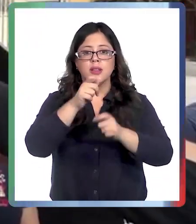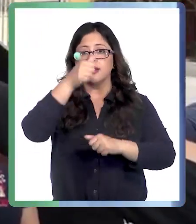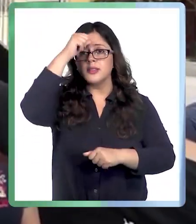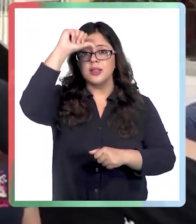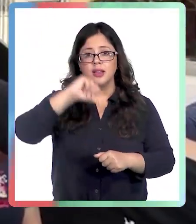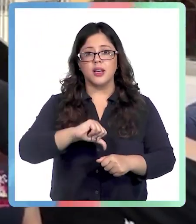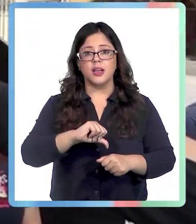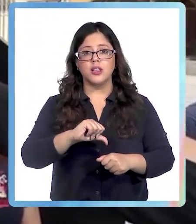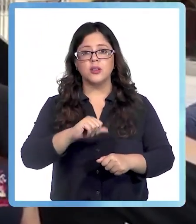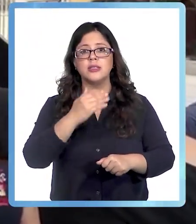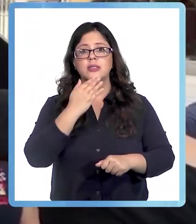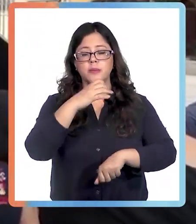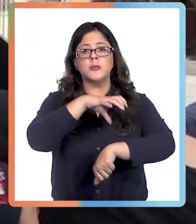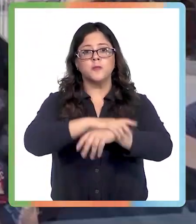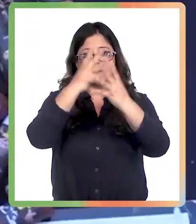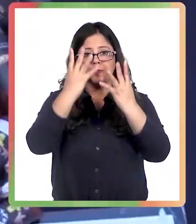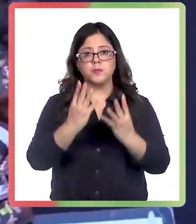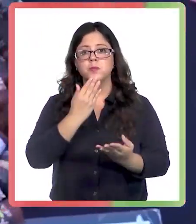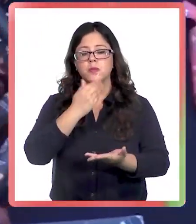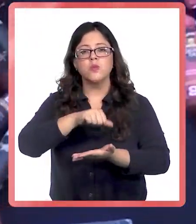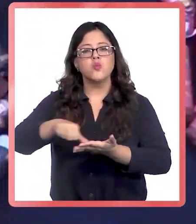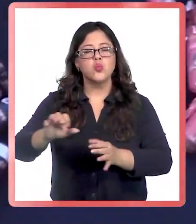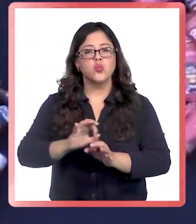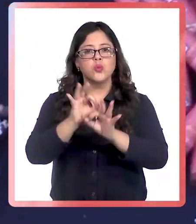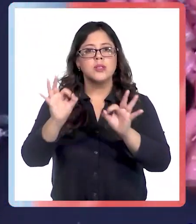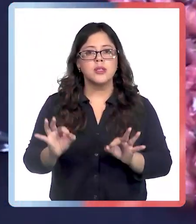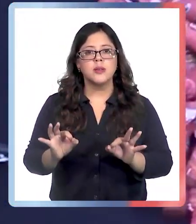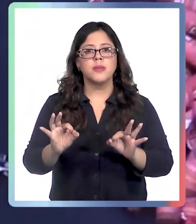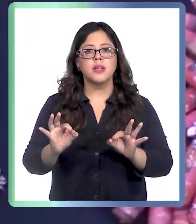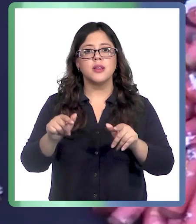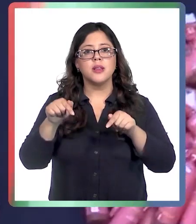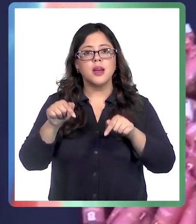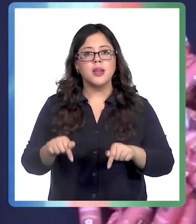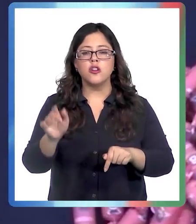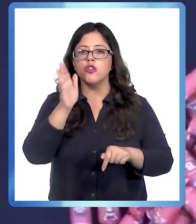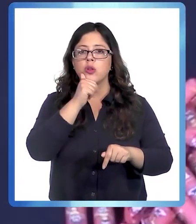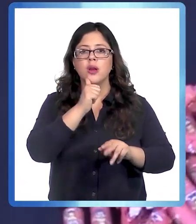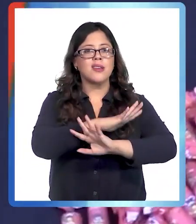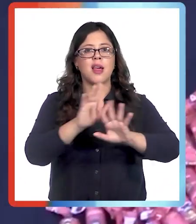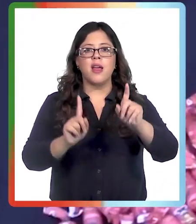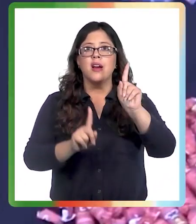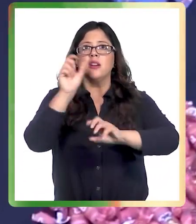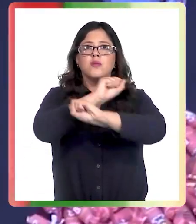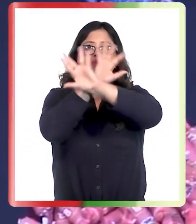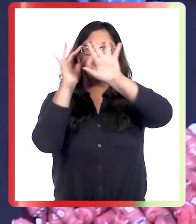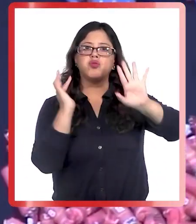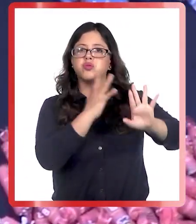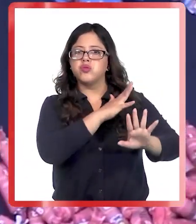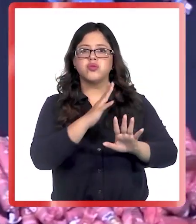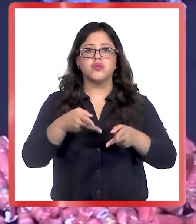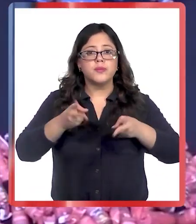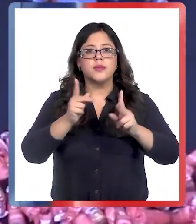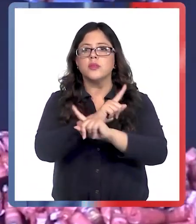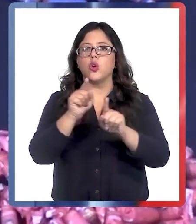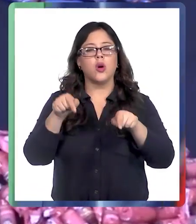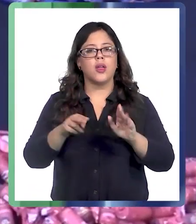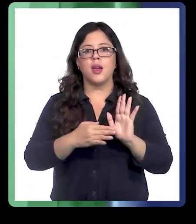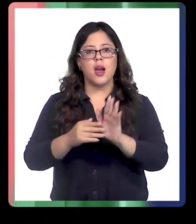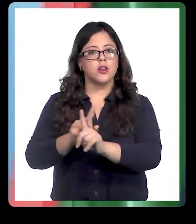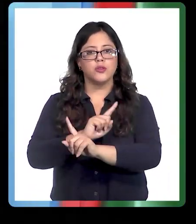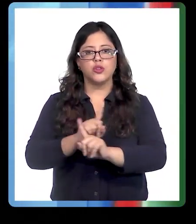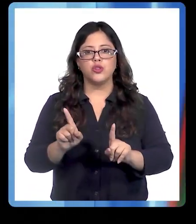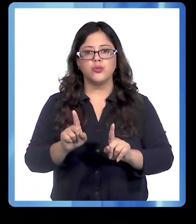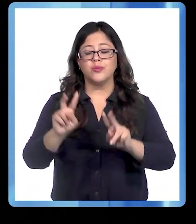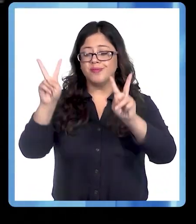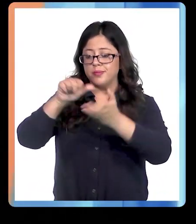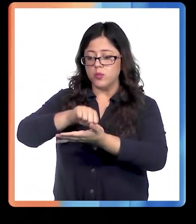también, incluso de presidio, así como multas. En particular, en nuestra provincia no tenemos ningún show pirotécnico autorizado, por tanto, no deben presentarse aquello.